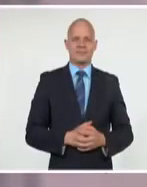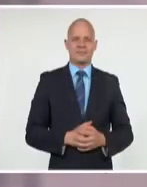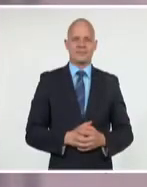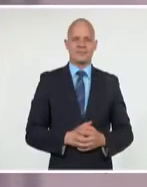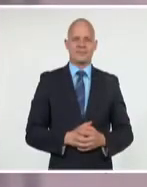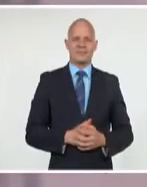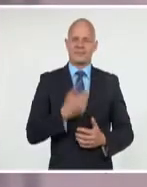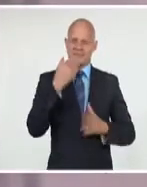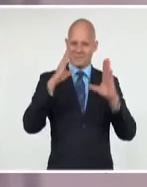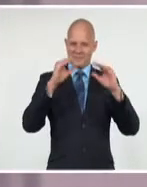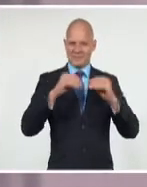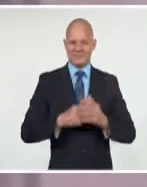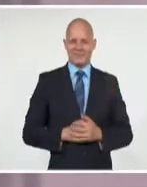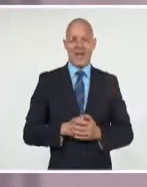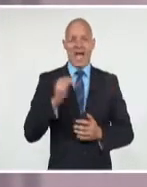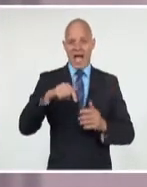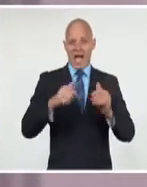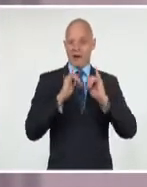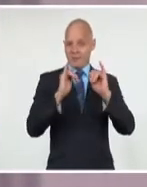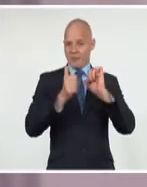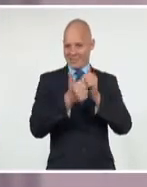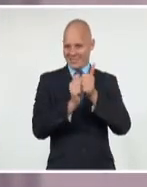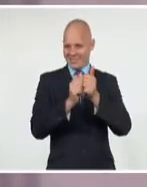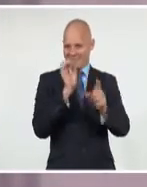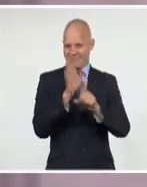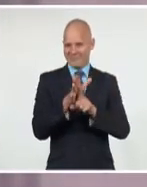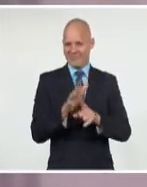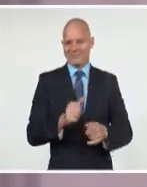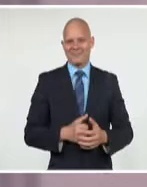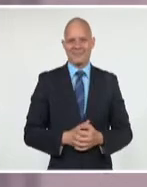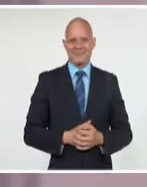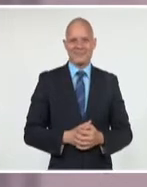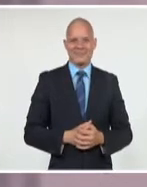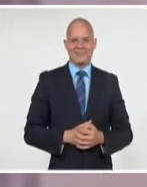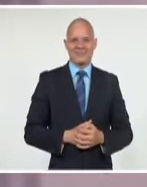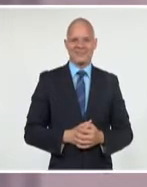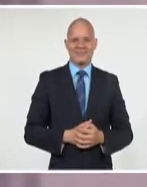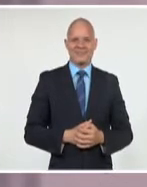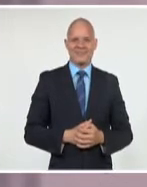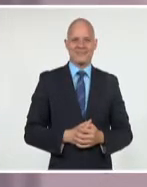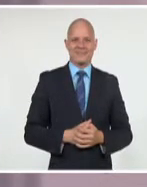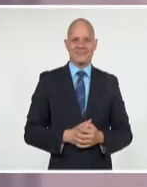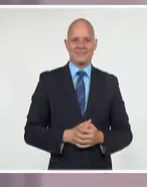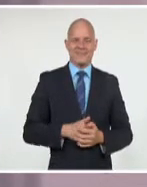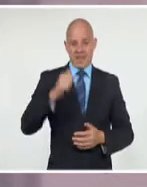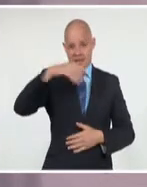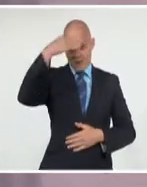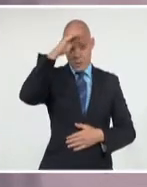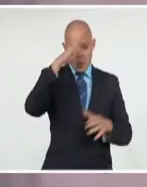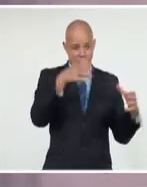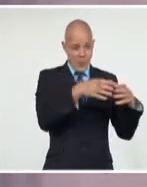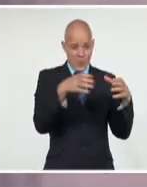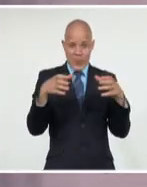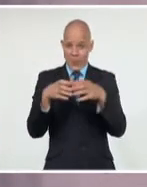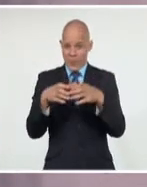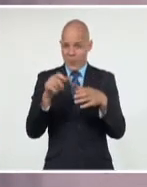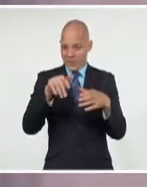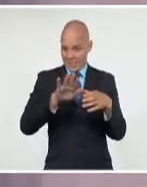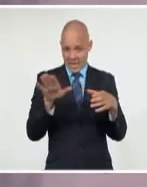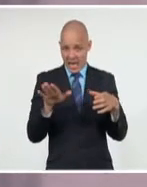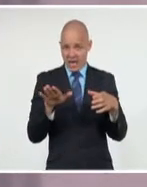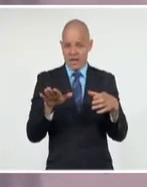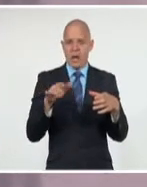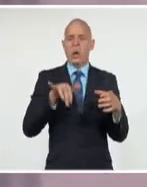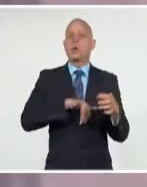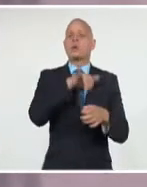Buenas noches, ya comenzamos nuestro segmento deportivo en la emisión estelar. Los dos equipos Cuba de béisbol regresaron hoy a los entrenamientos en la